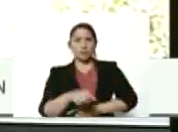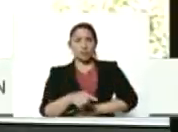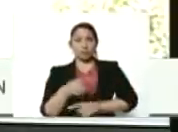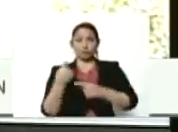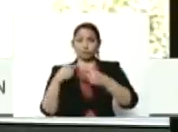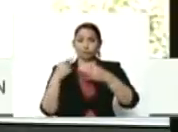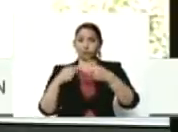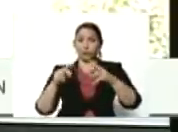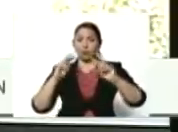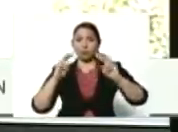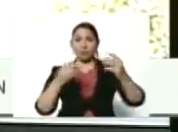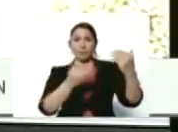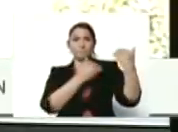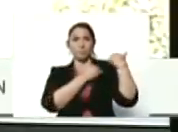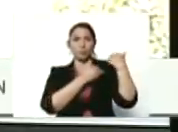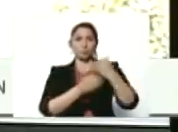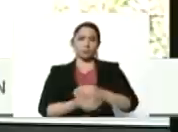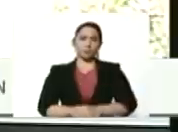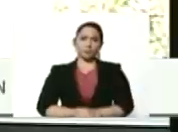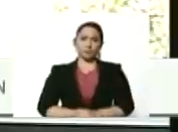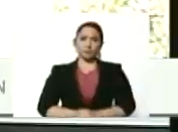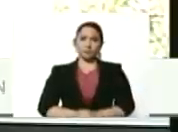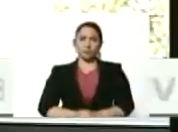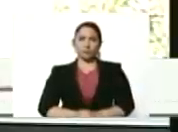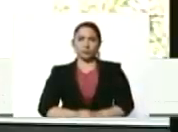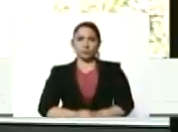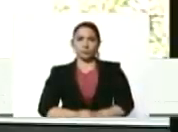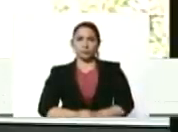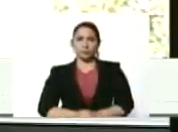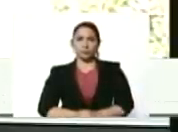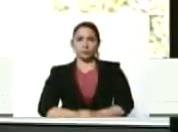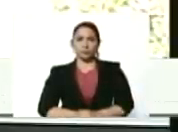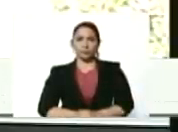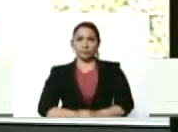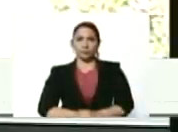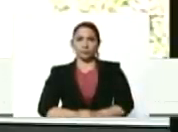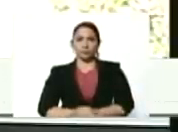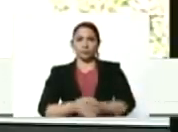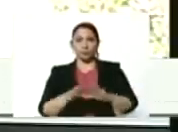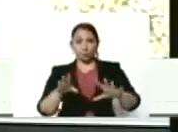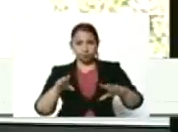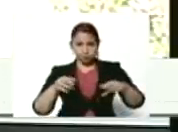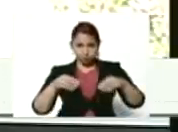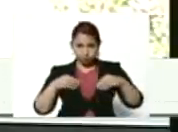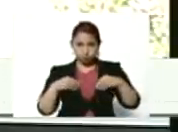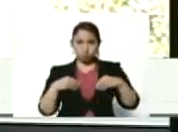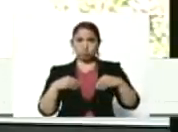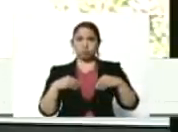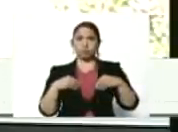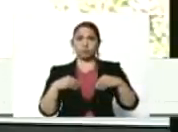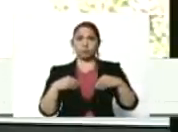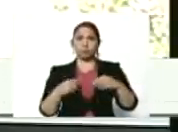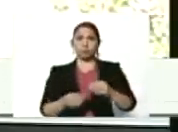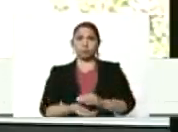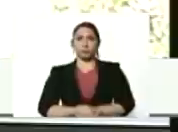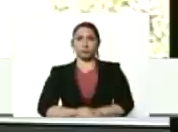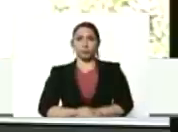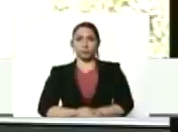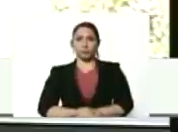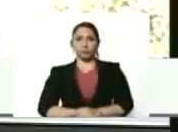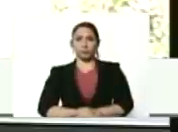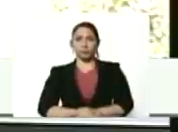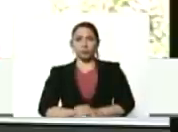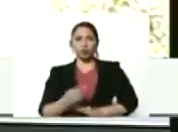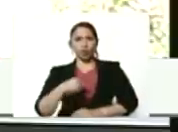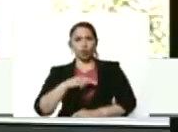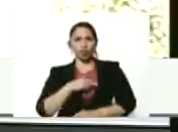de responsabilidades que ha asumido y de iniciativas que